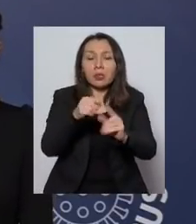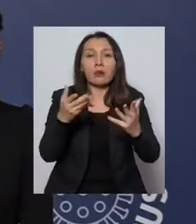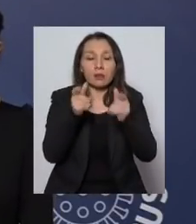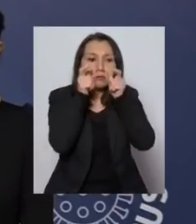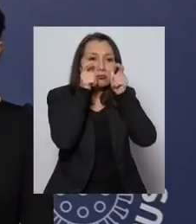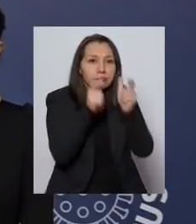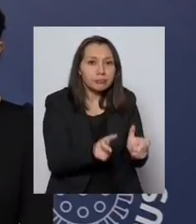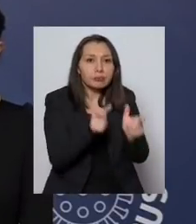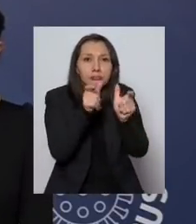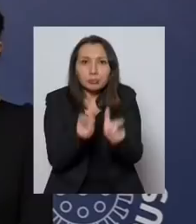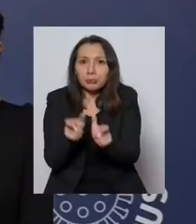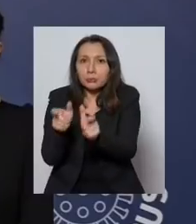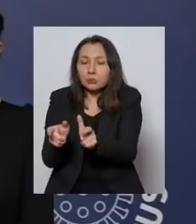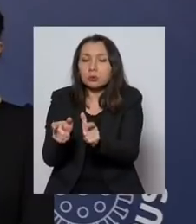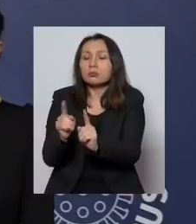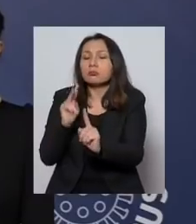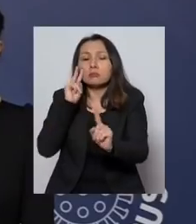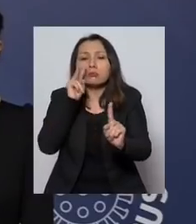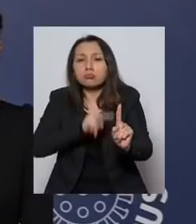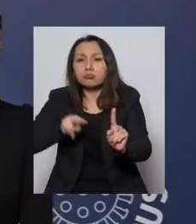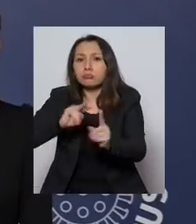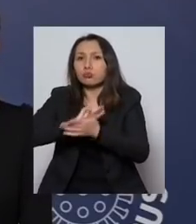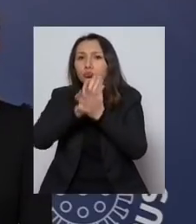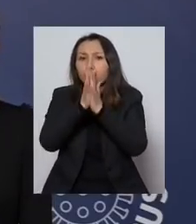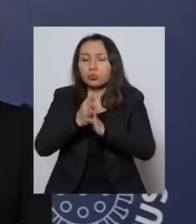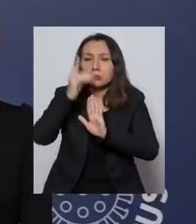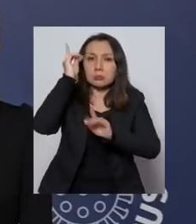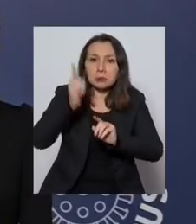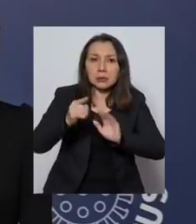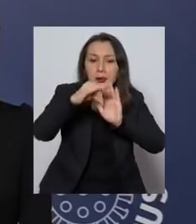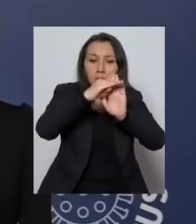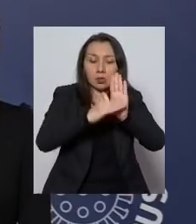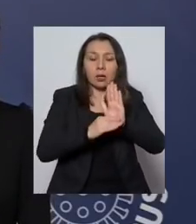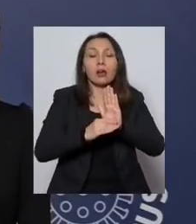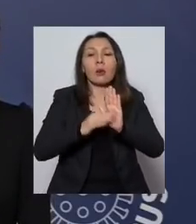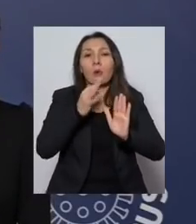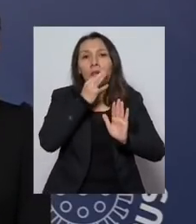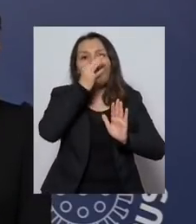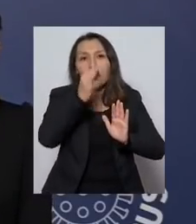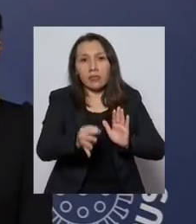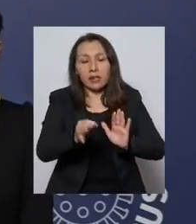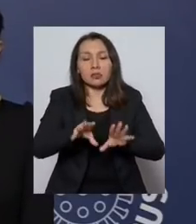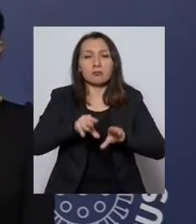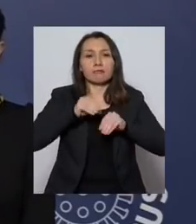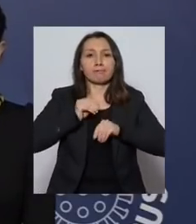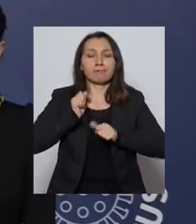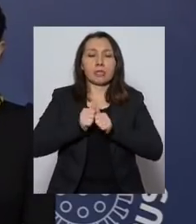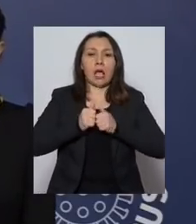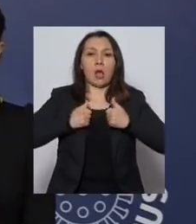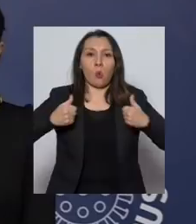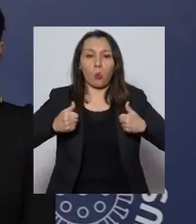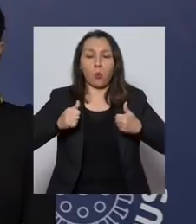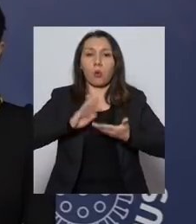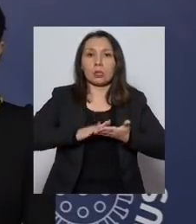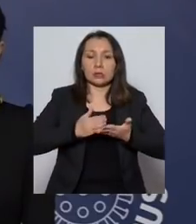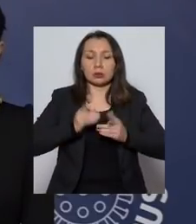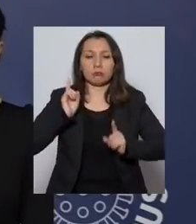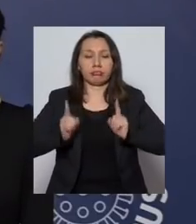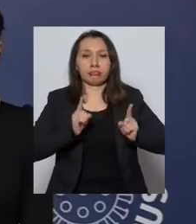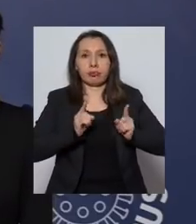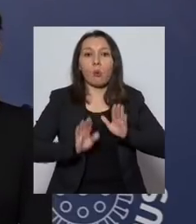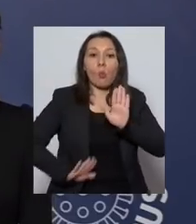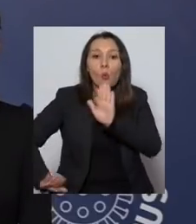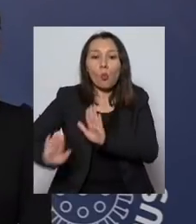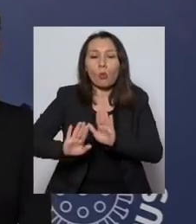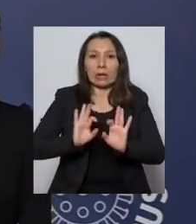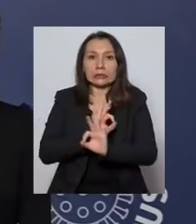de fiscalizar y controlar todas aquellas medidas y resoluciones que ha adoptado la autoridad para prevenir